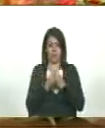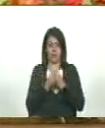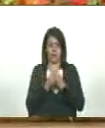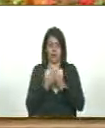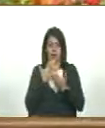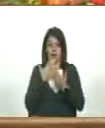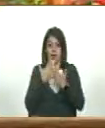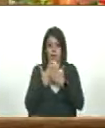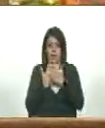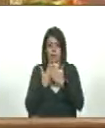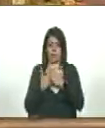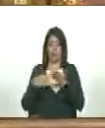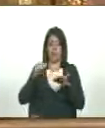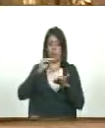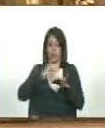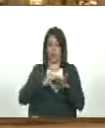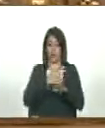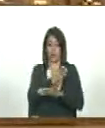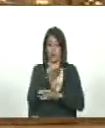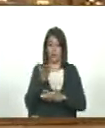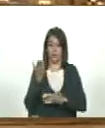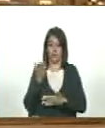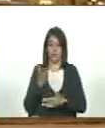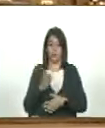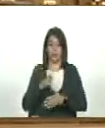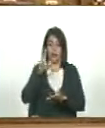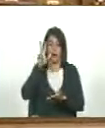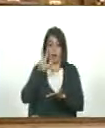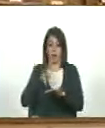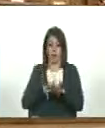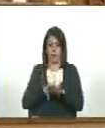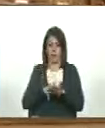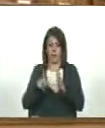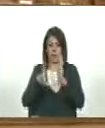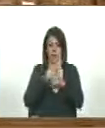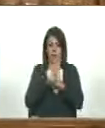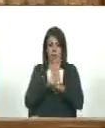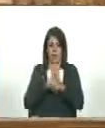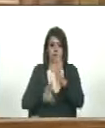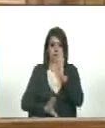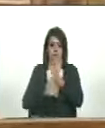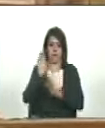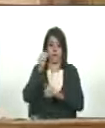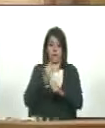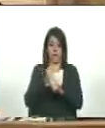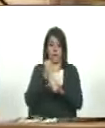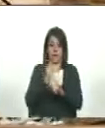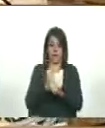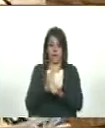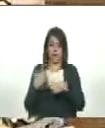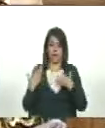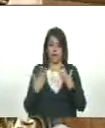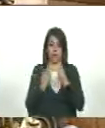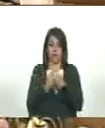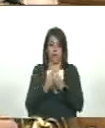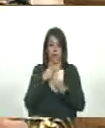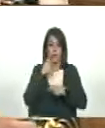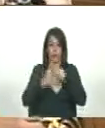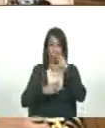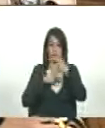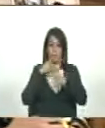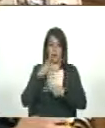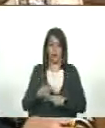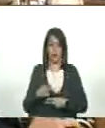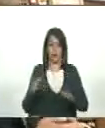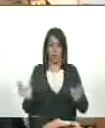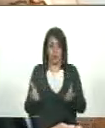y agradecemos nuevamente a ustedes la aprobación de la Ley de Emprendimientos, porque vino acompañado de una política